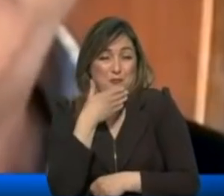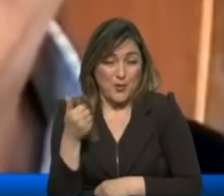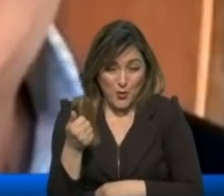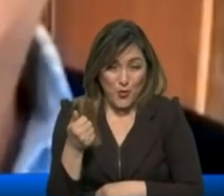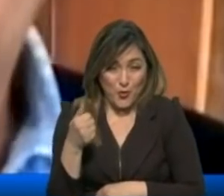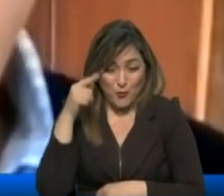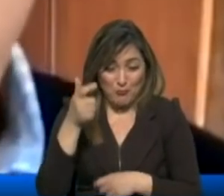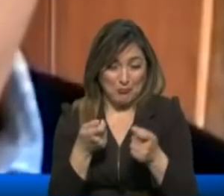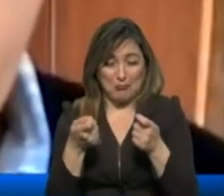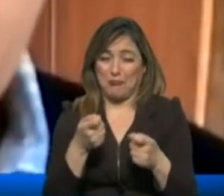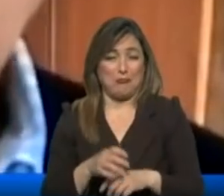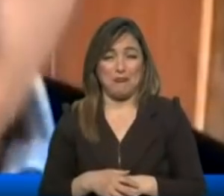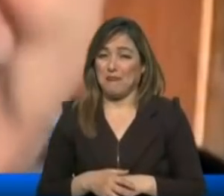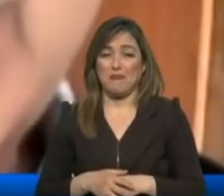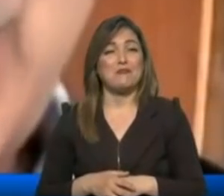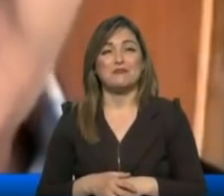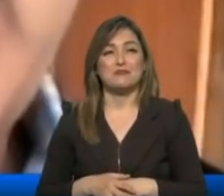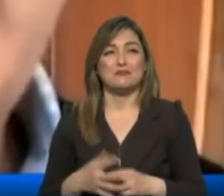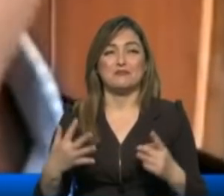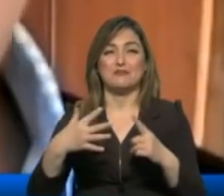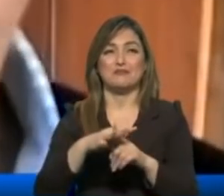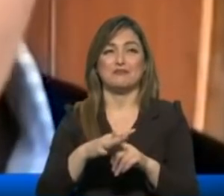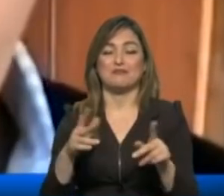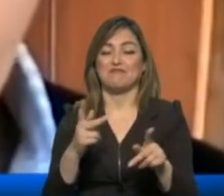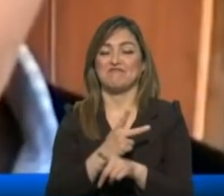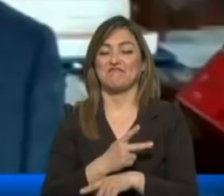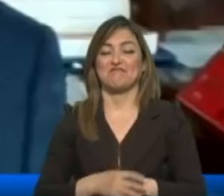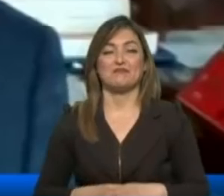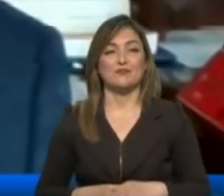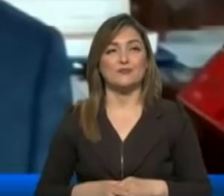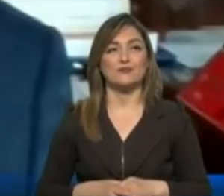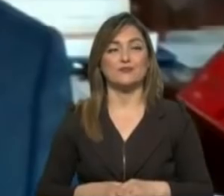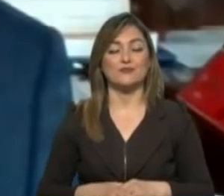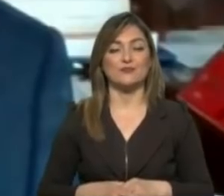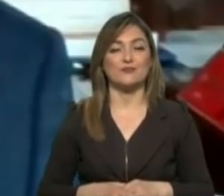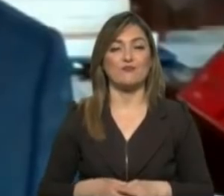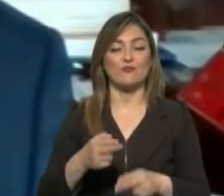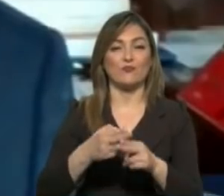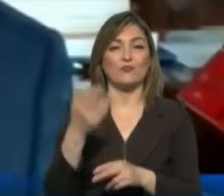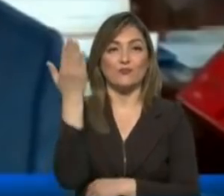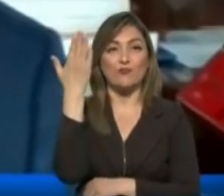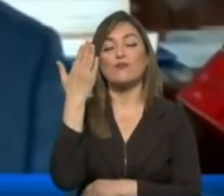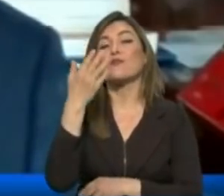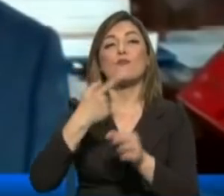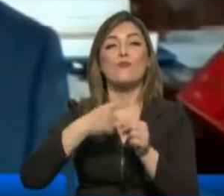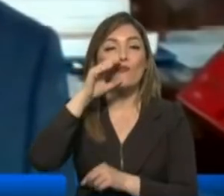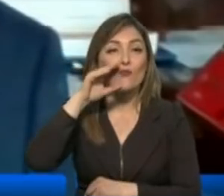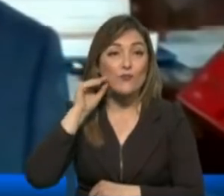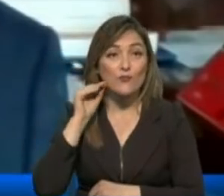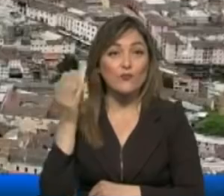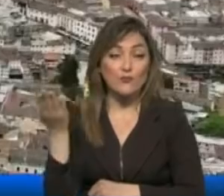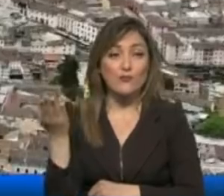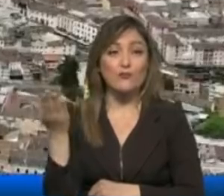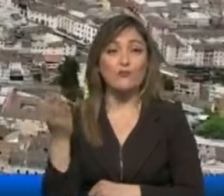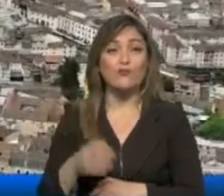de la gobernabilidad, sino probablemente una situación que puede ser más complicada. Por su parte, el también ex alcalde de Quito, Paco